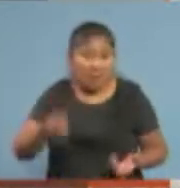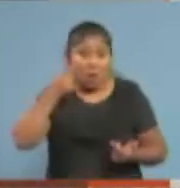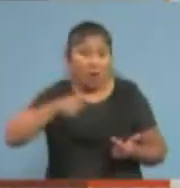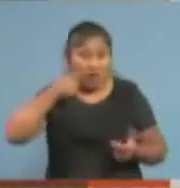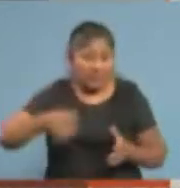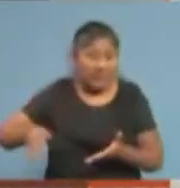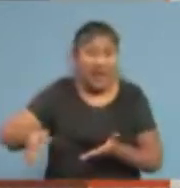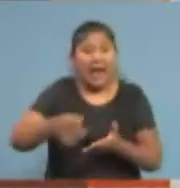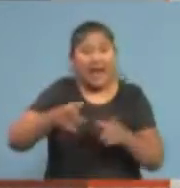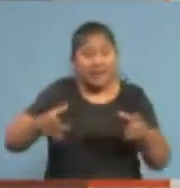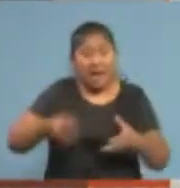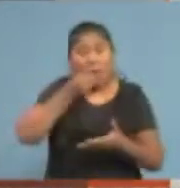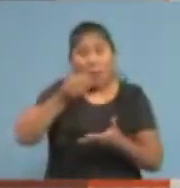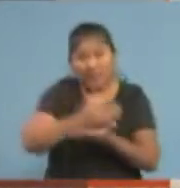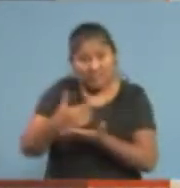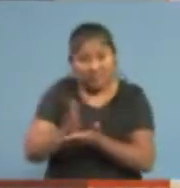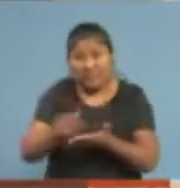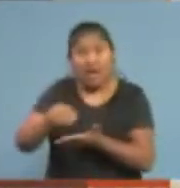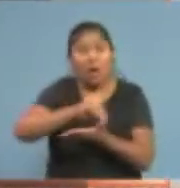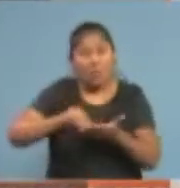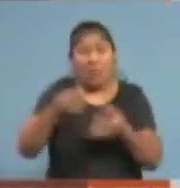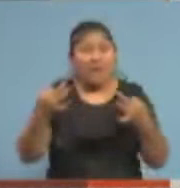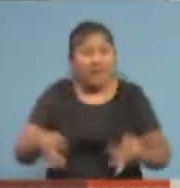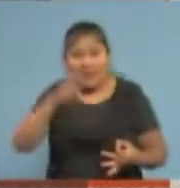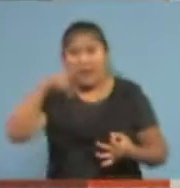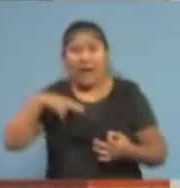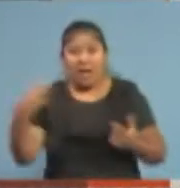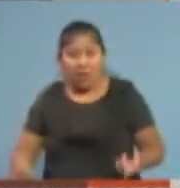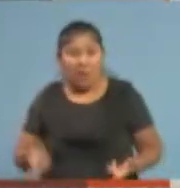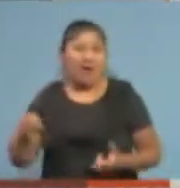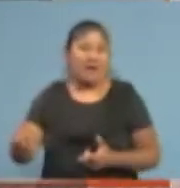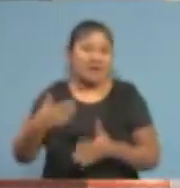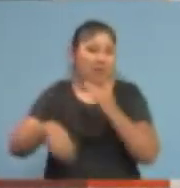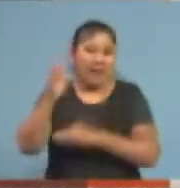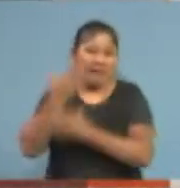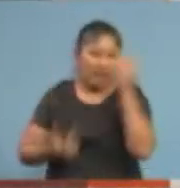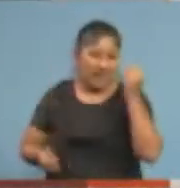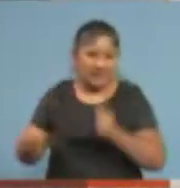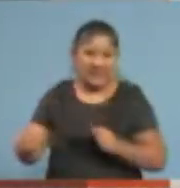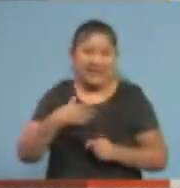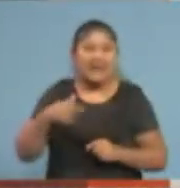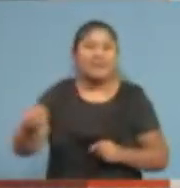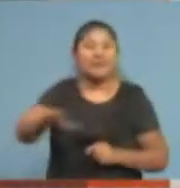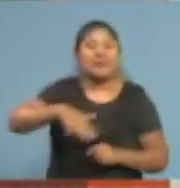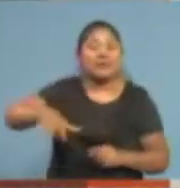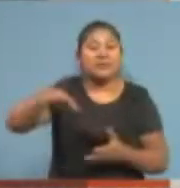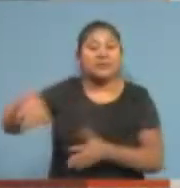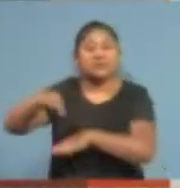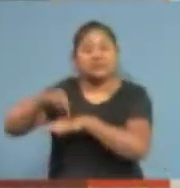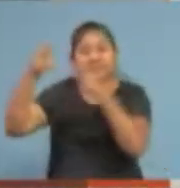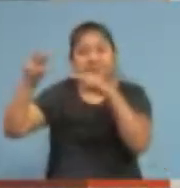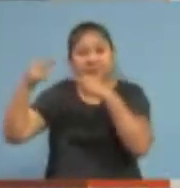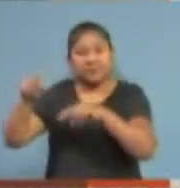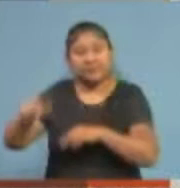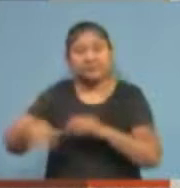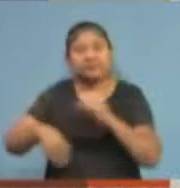de lo que es lo que más está fallando en estos lugares que son turísticos y es importante seguirle haciendo el acompañamiento y el seguimiento